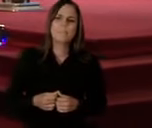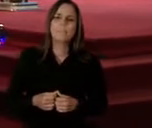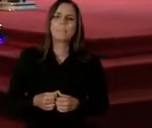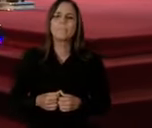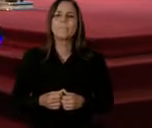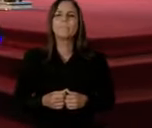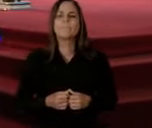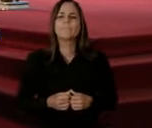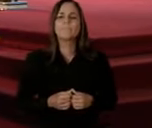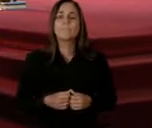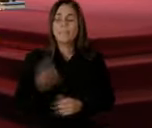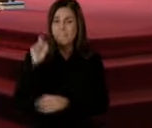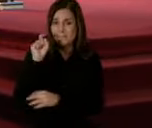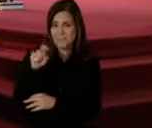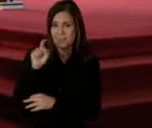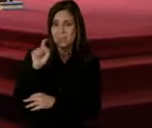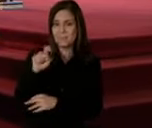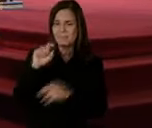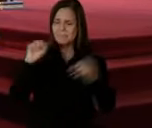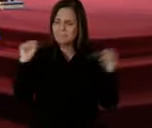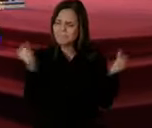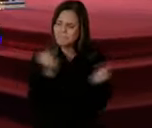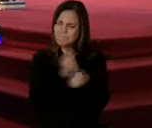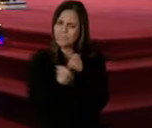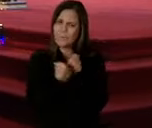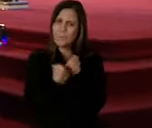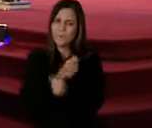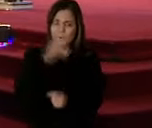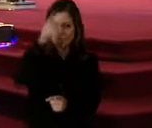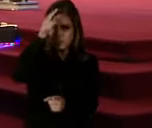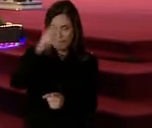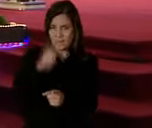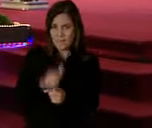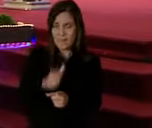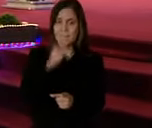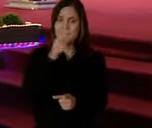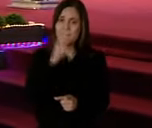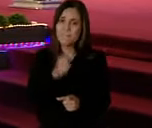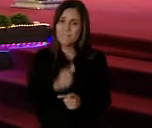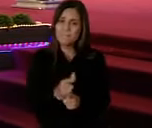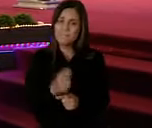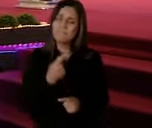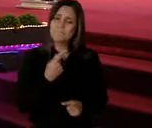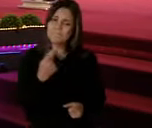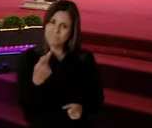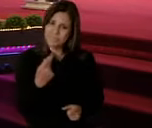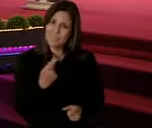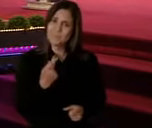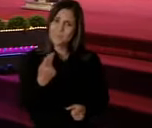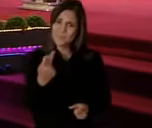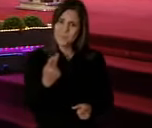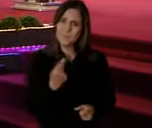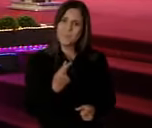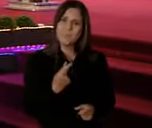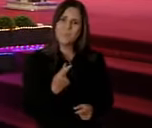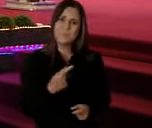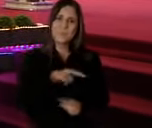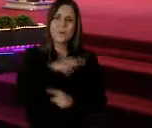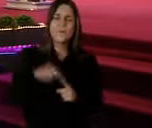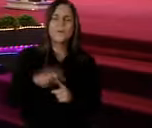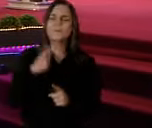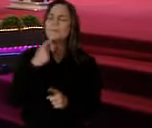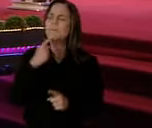Hace falta el amor fraternal entre tú y yo. ¿Cuántos dicen